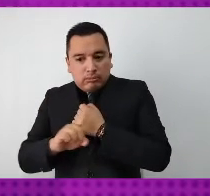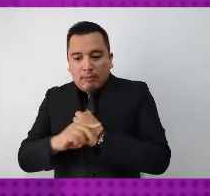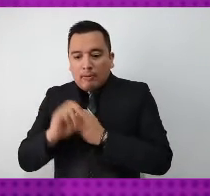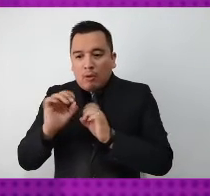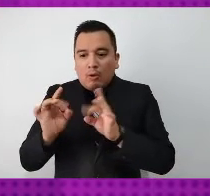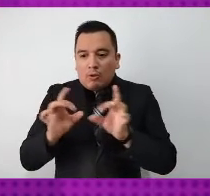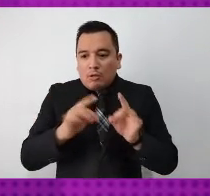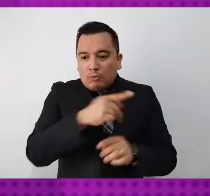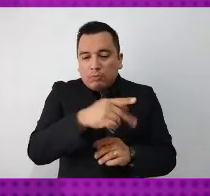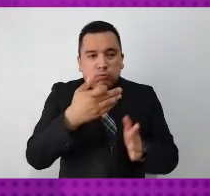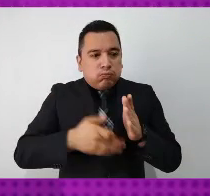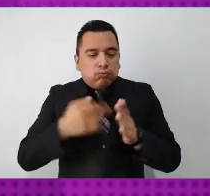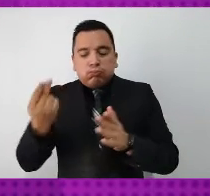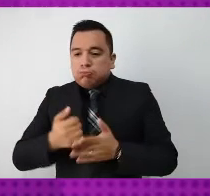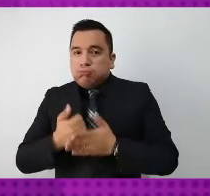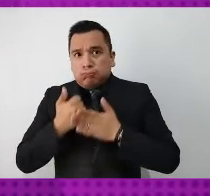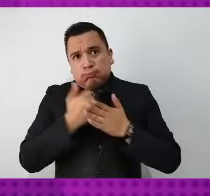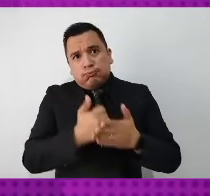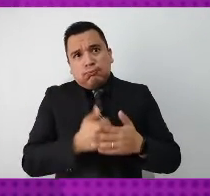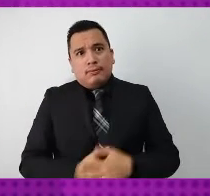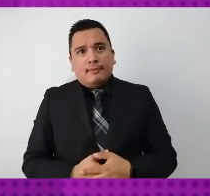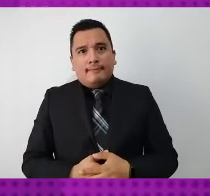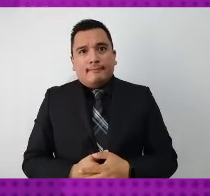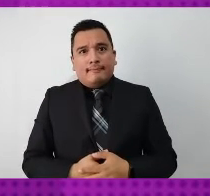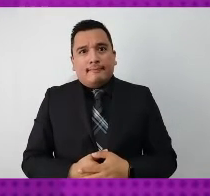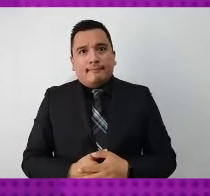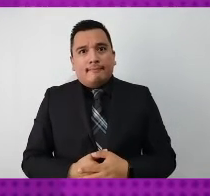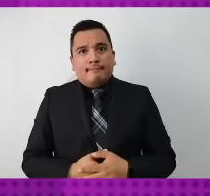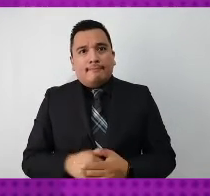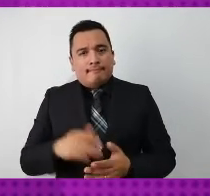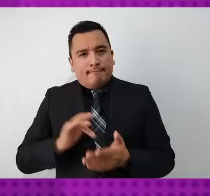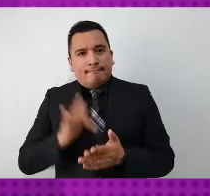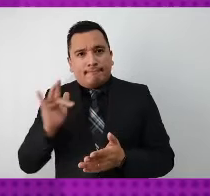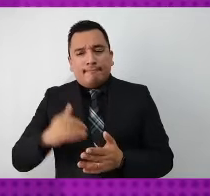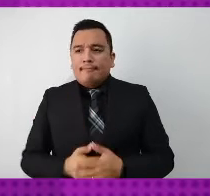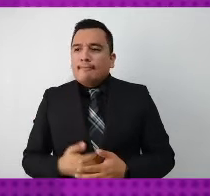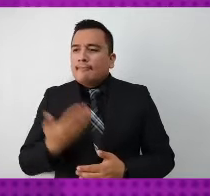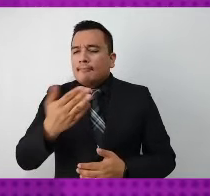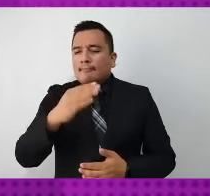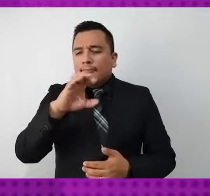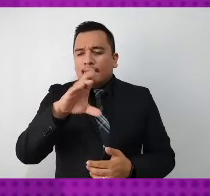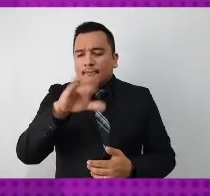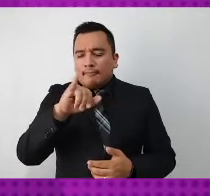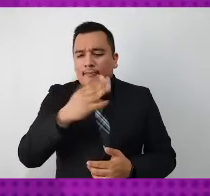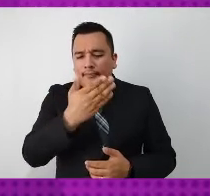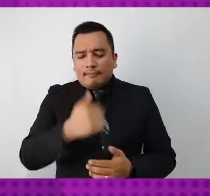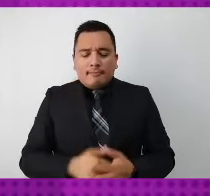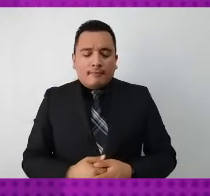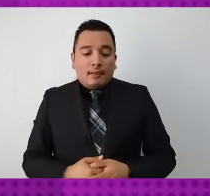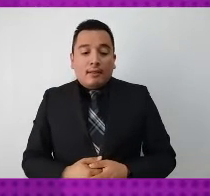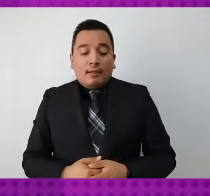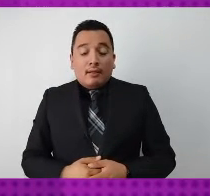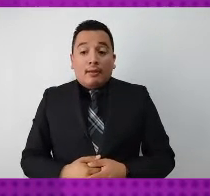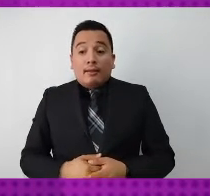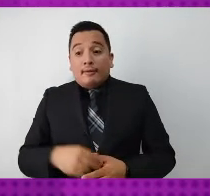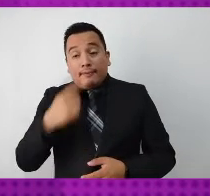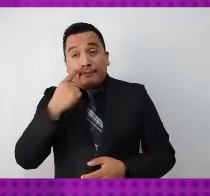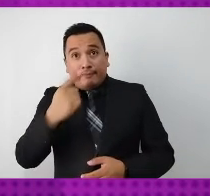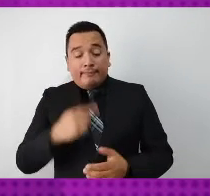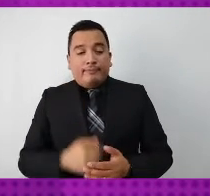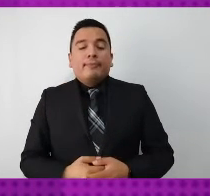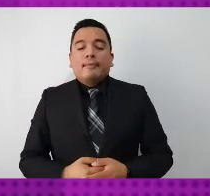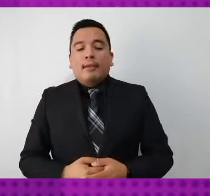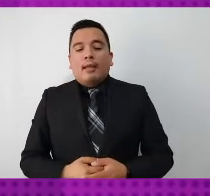grupos gracias mariel en adelante ese sí por favor a mí hay una palabra que